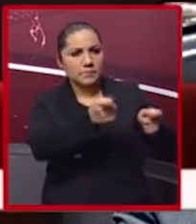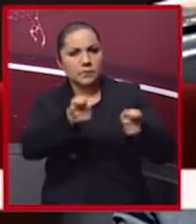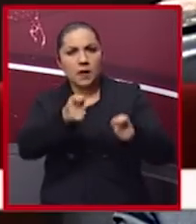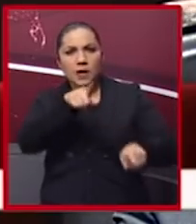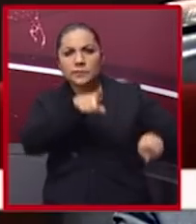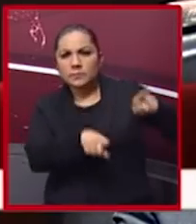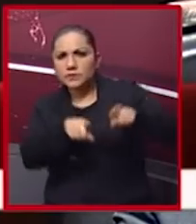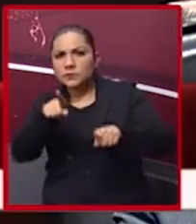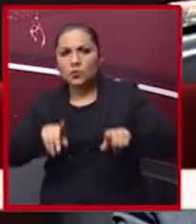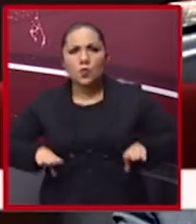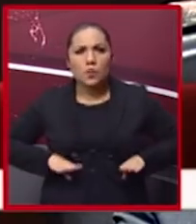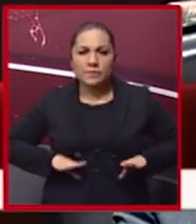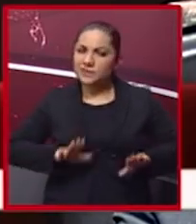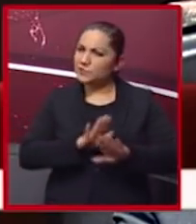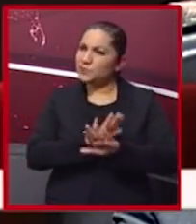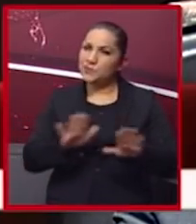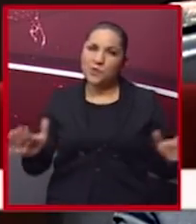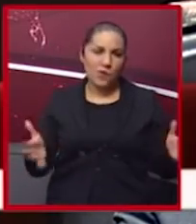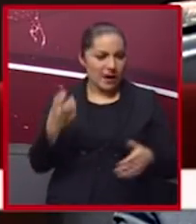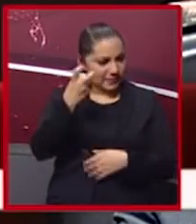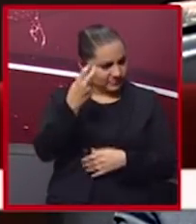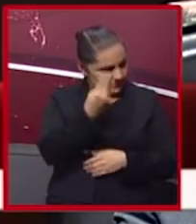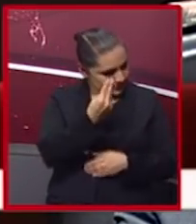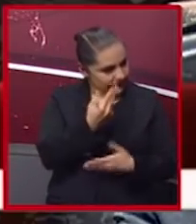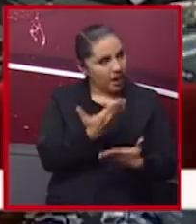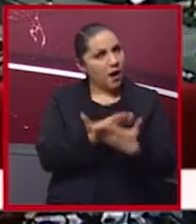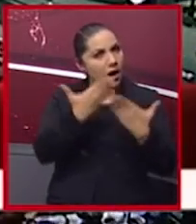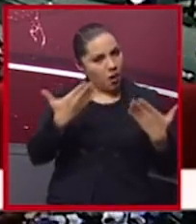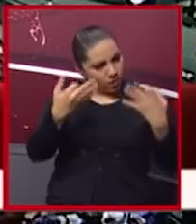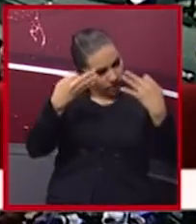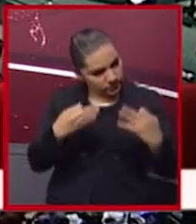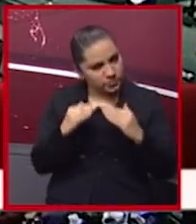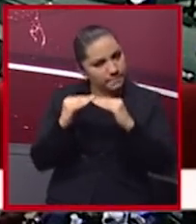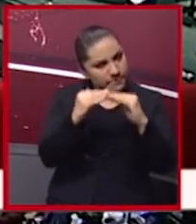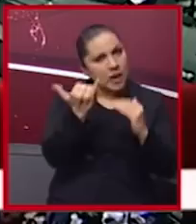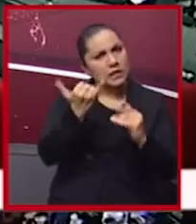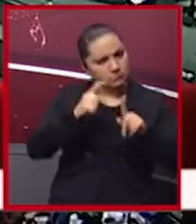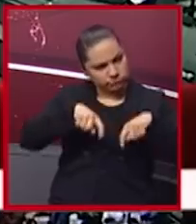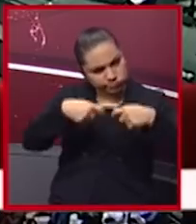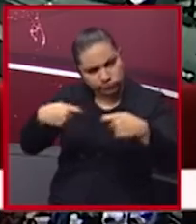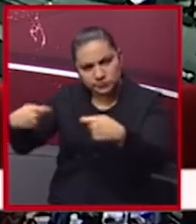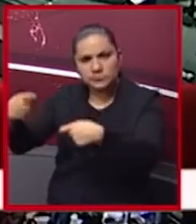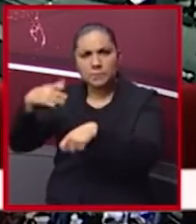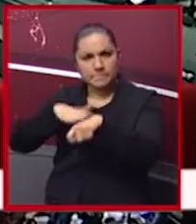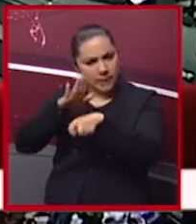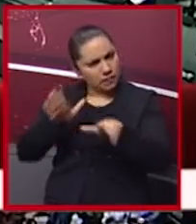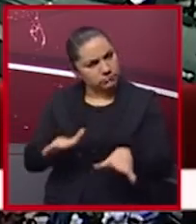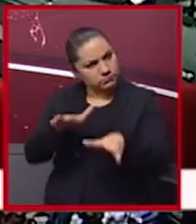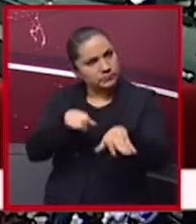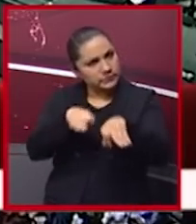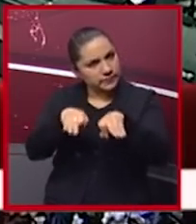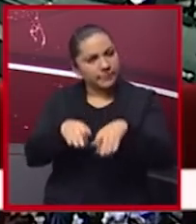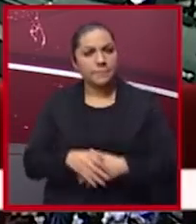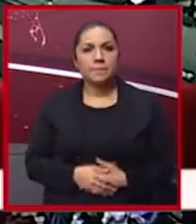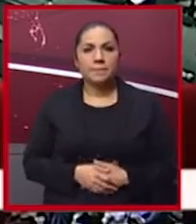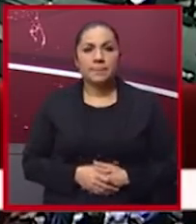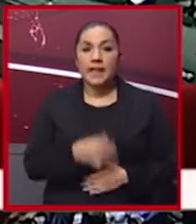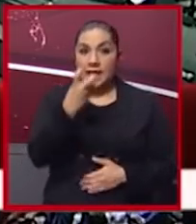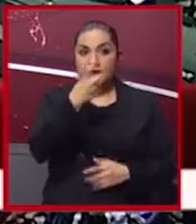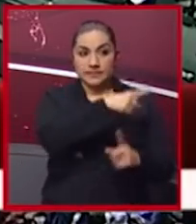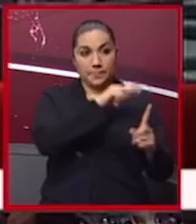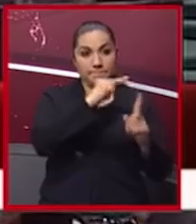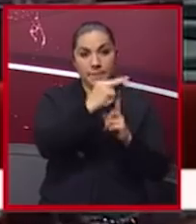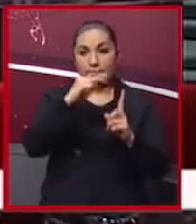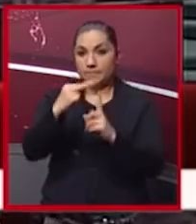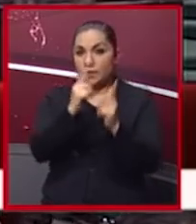generar una mayor cantidad de empleos. Bueno, y así concluyeron los posicionamientos e iniciaron la ronda de